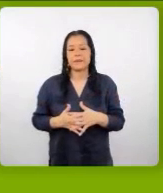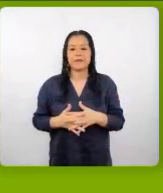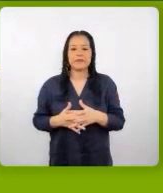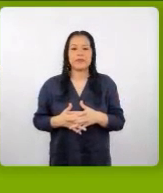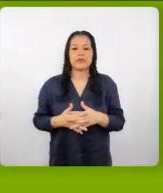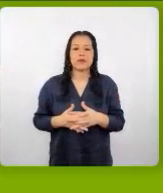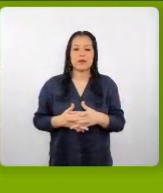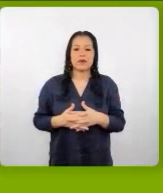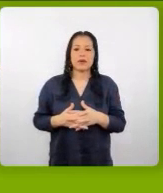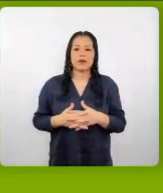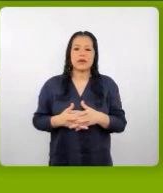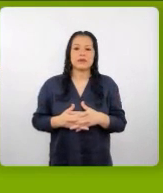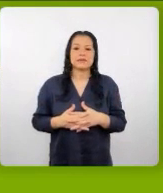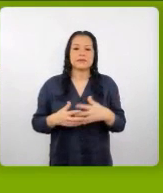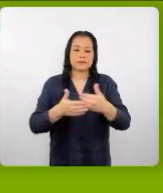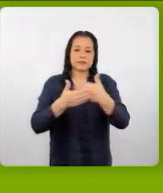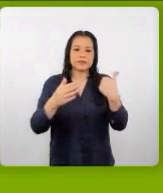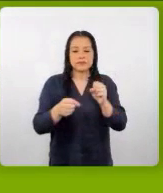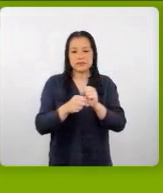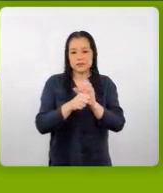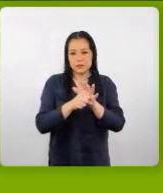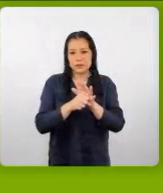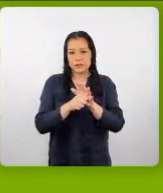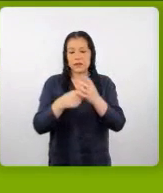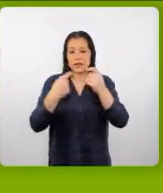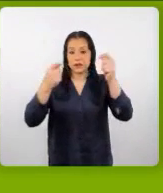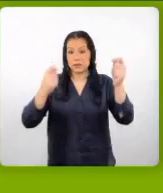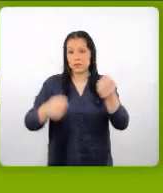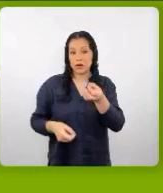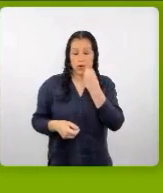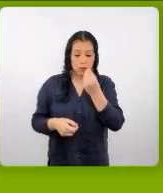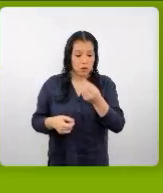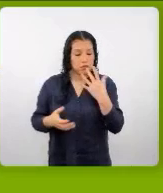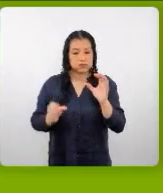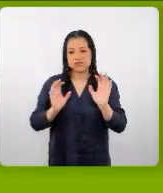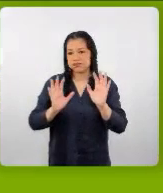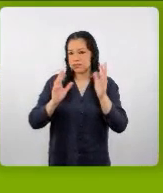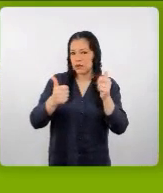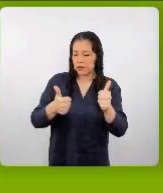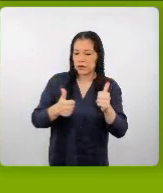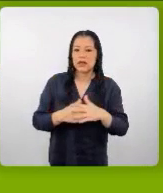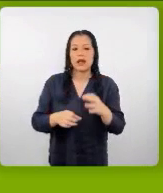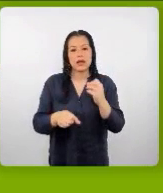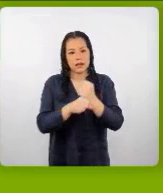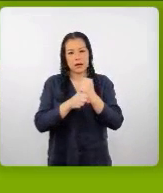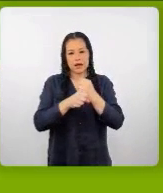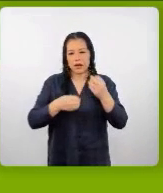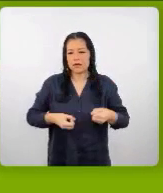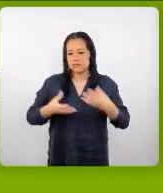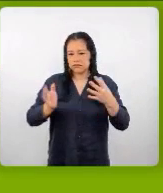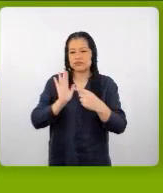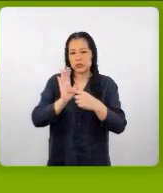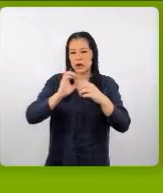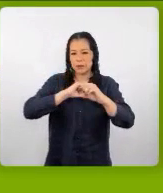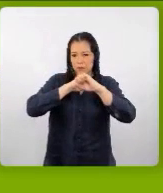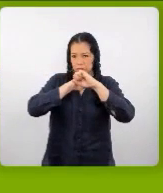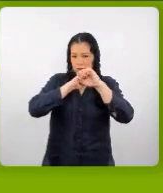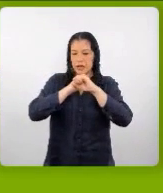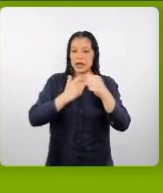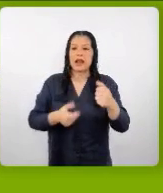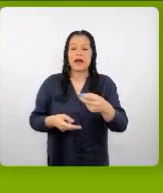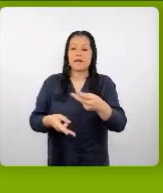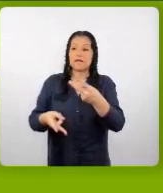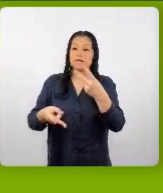a pre-coyuntura, se conocía pues como el turismo gastronómico, ¿no? Y trabajar también en ese sentido. Y que la visita al Perú no